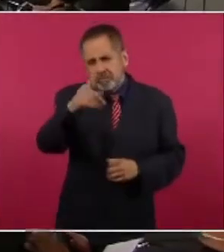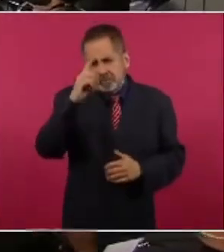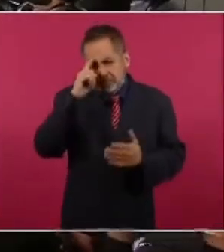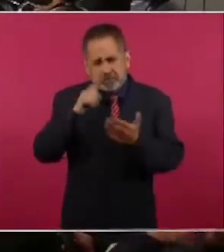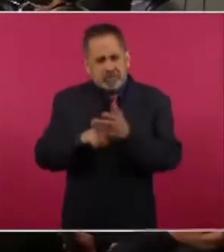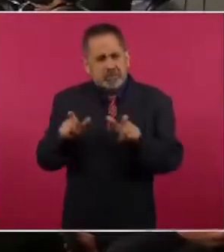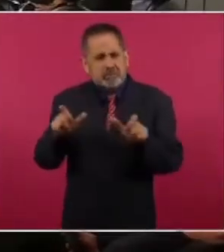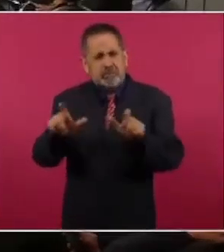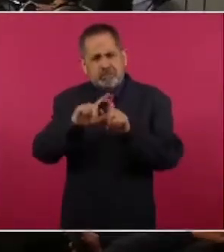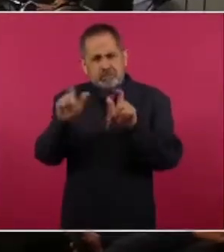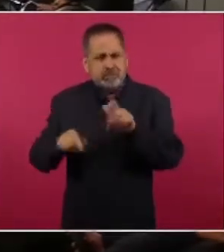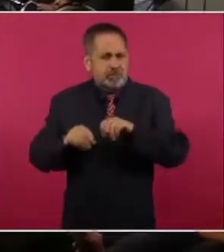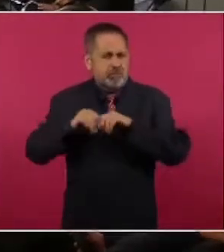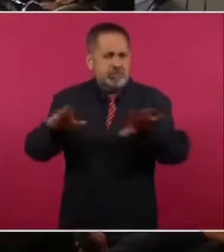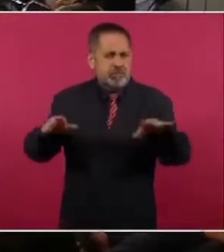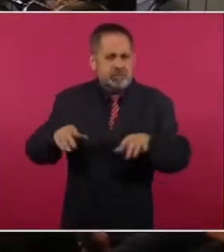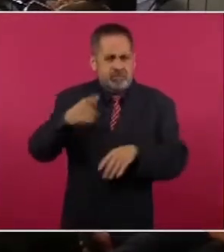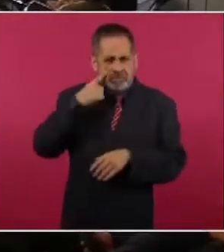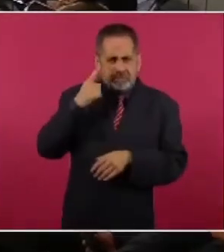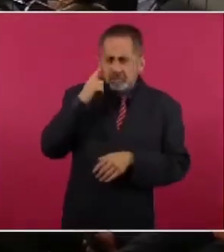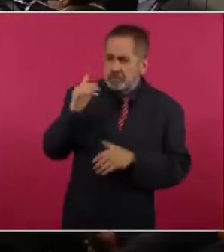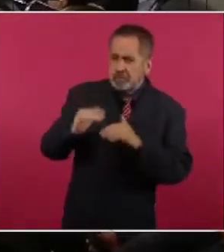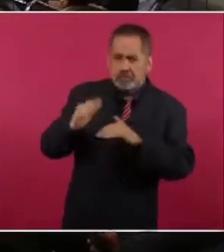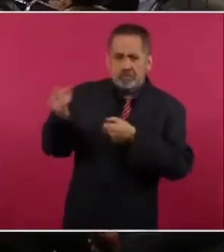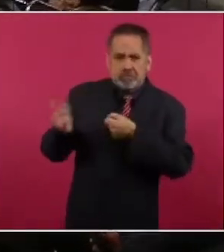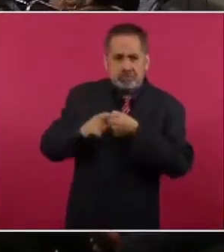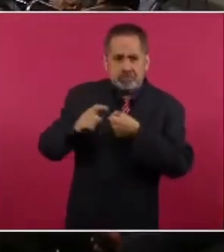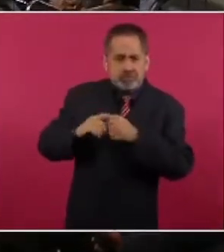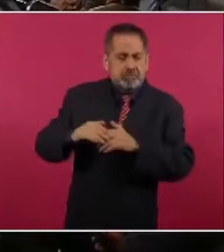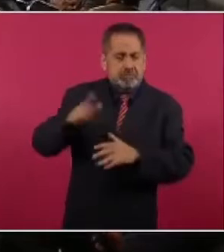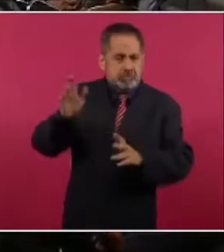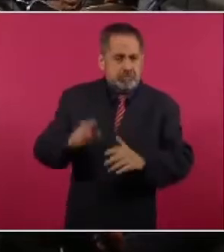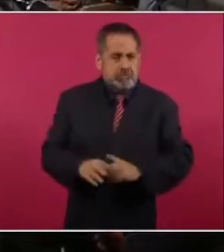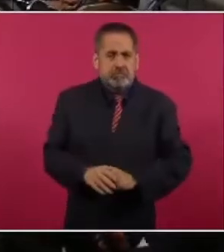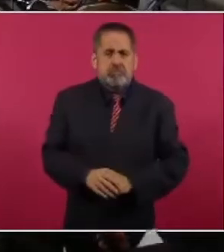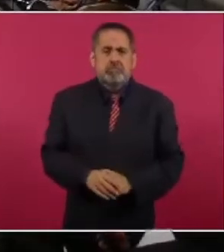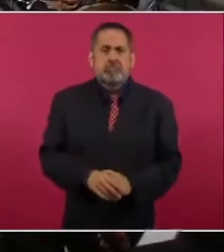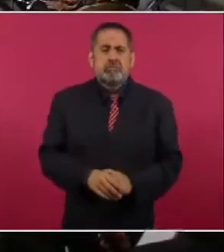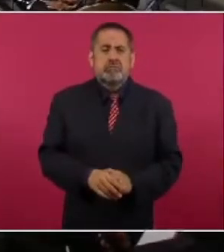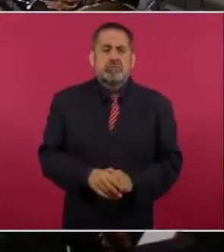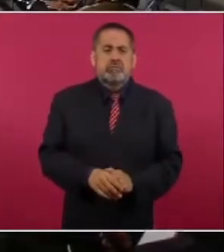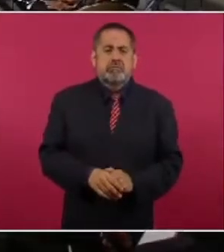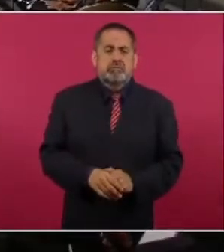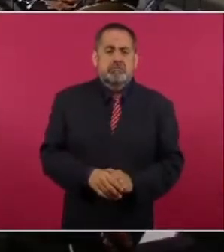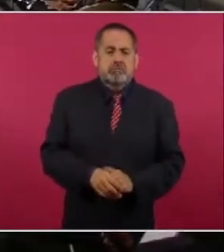Nacional, ¿no? Según la lámina que estoy viendo ahí.